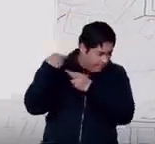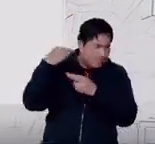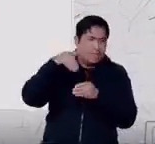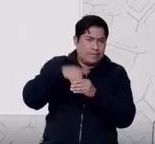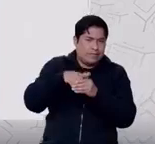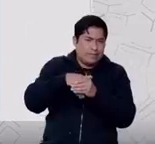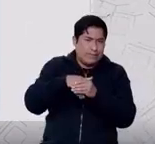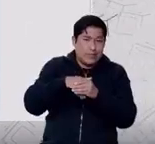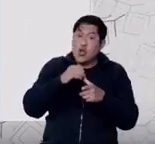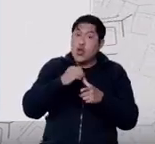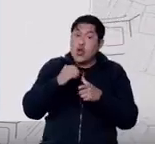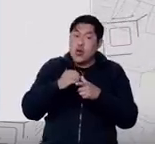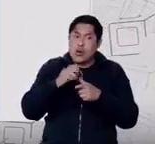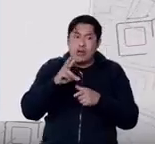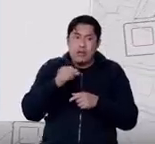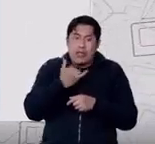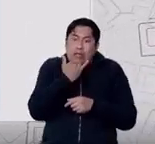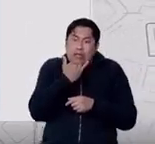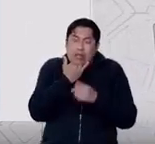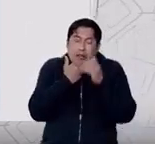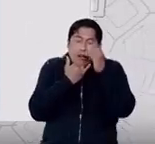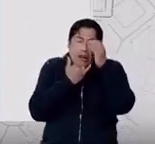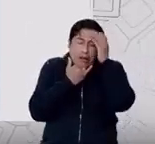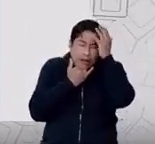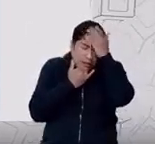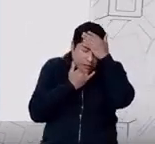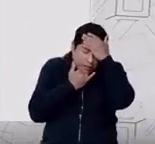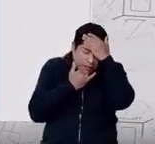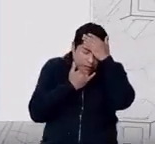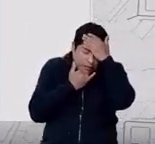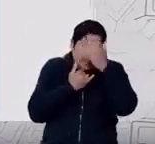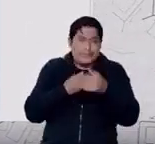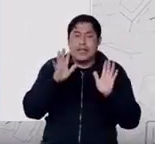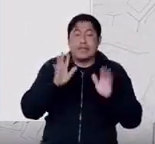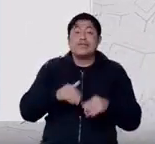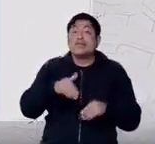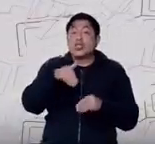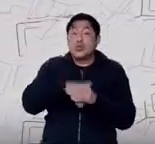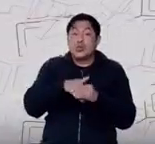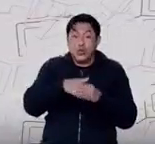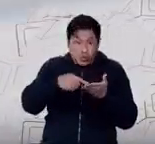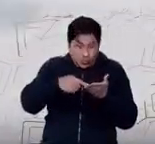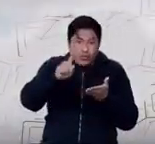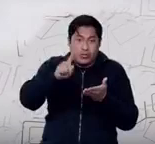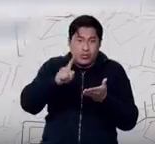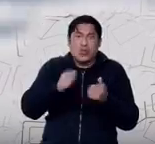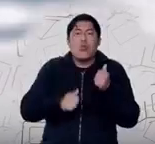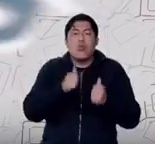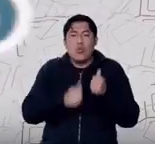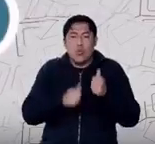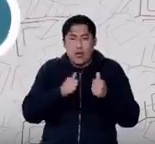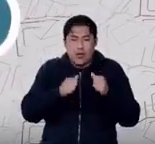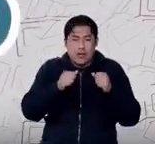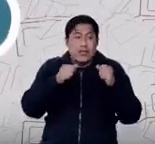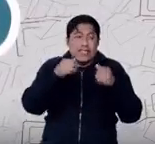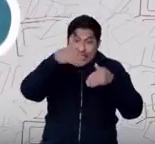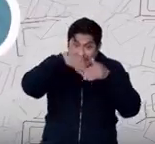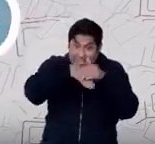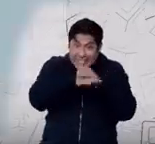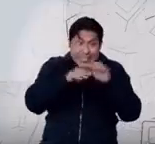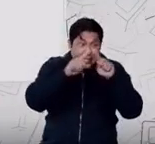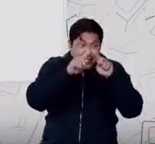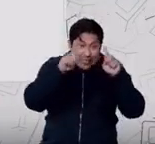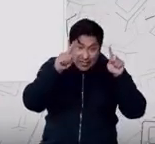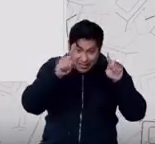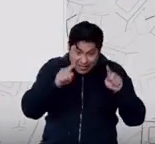voto responsablemente o no cometer un error involuntario. El voto válido es aquel que